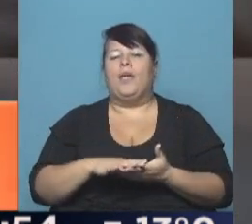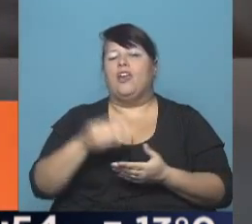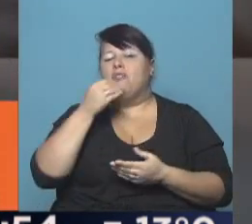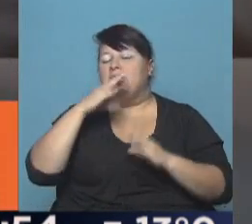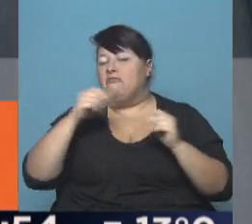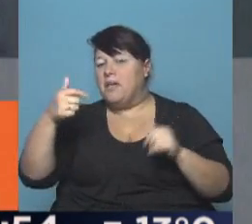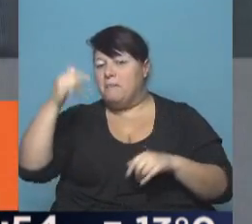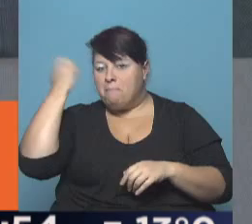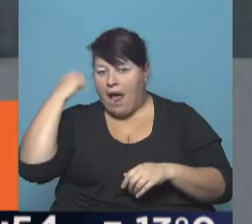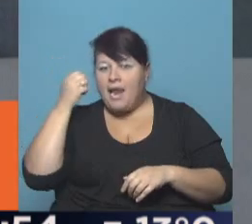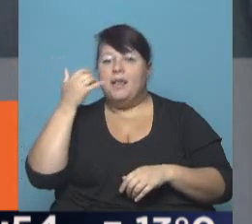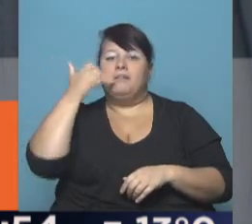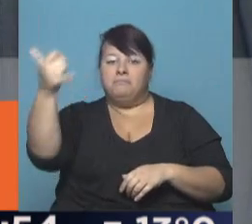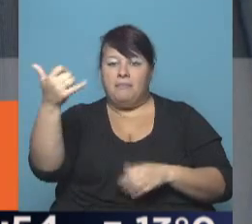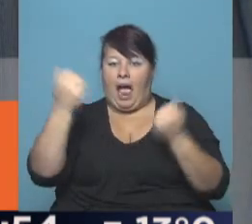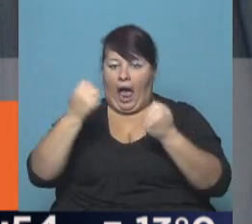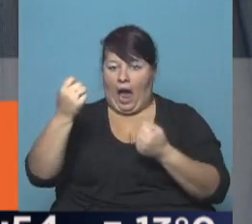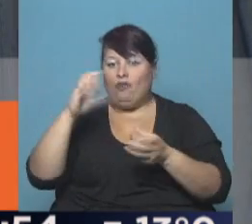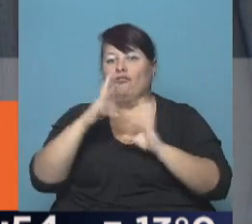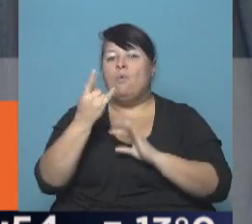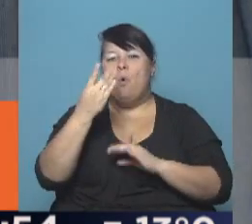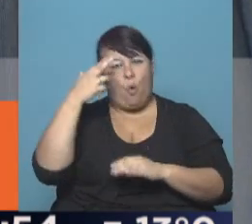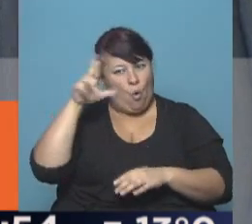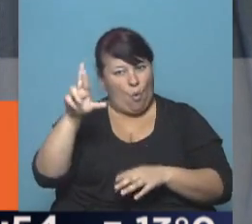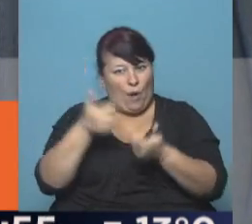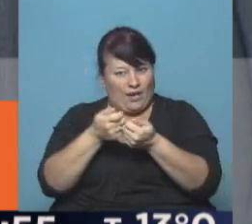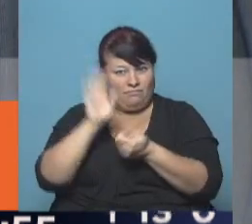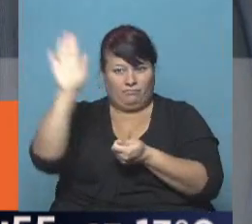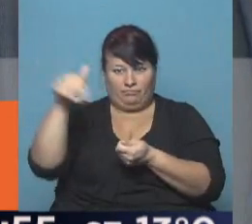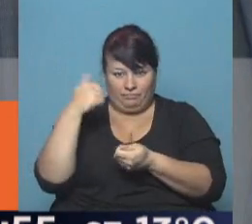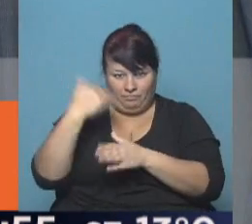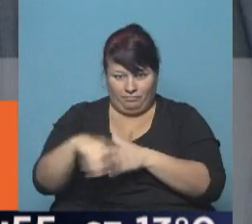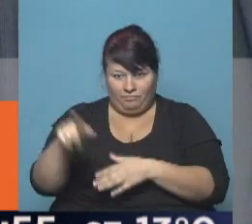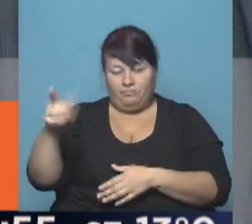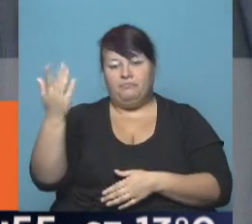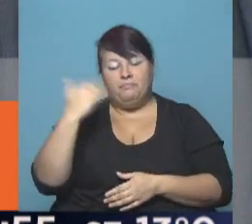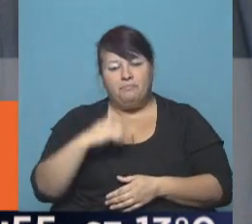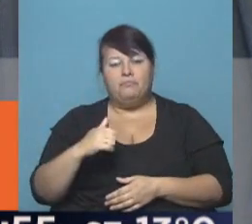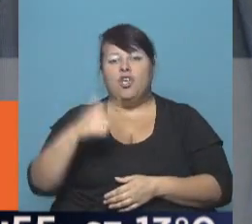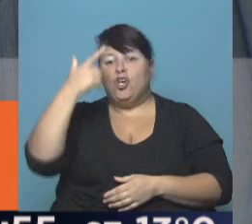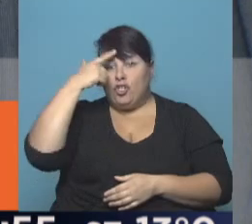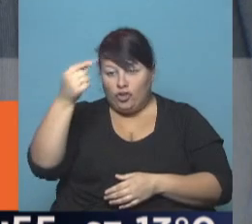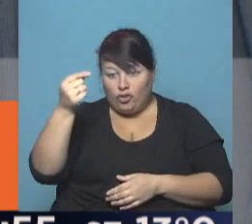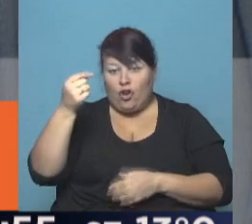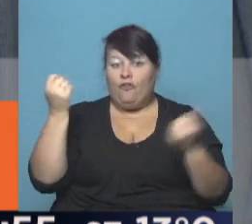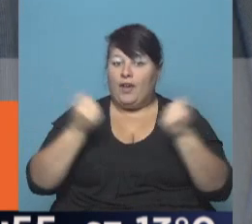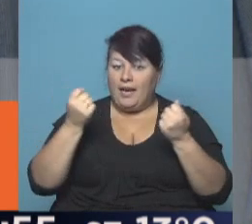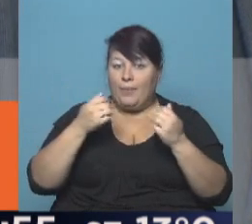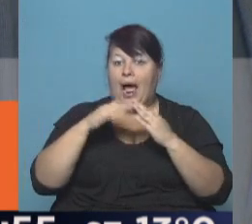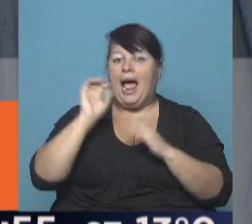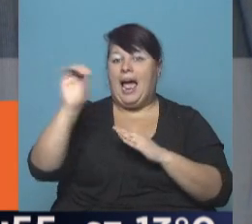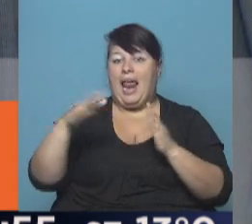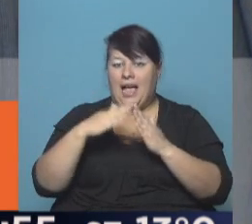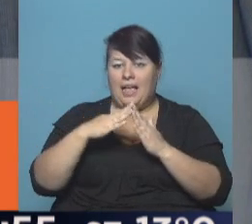barrio de palermo pide un auto con la modalidad de aplicación de uber y el chofer que la lleva hacia su